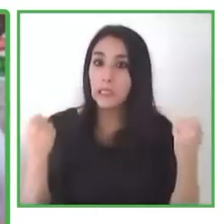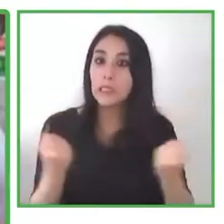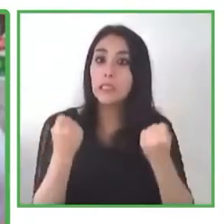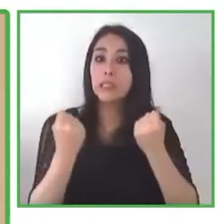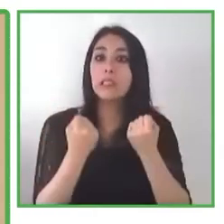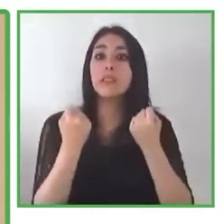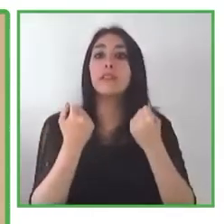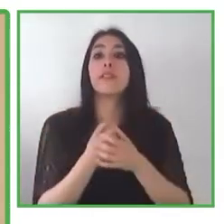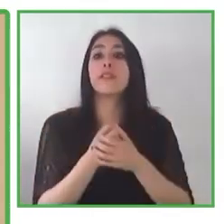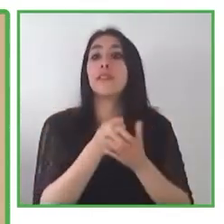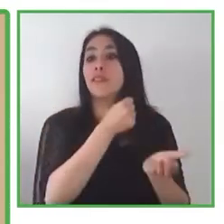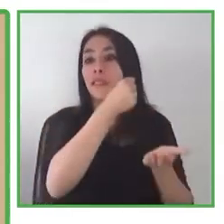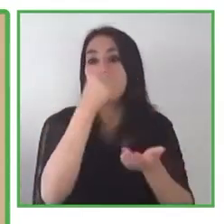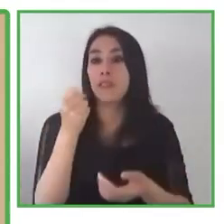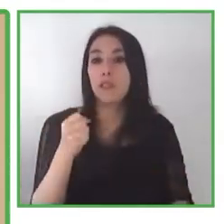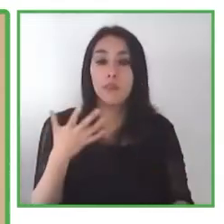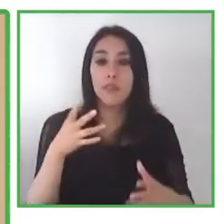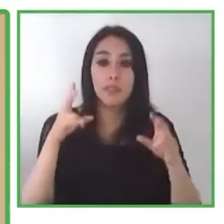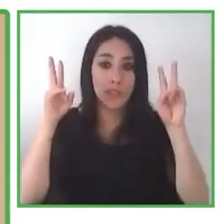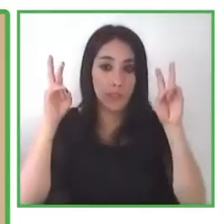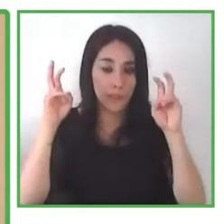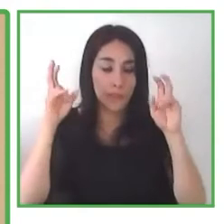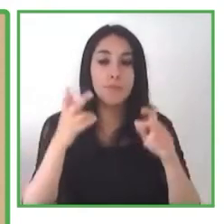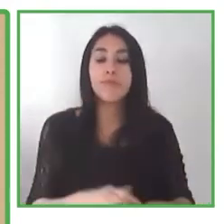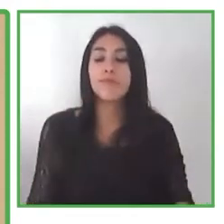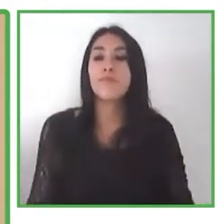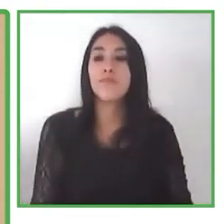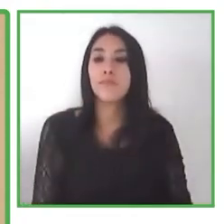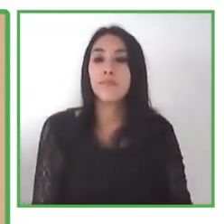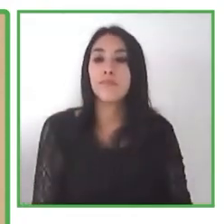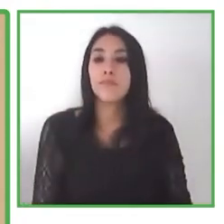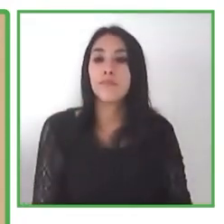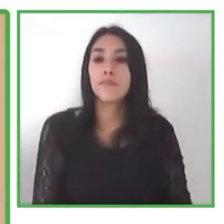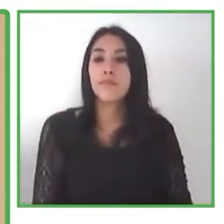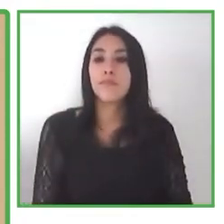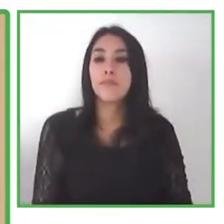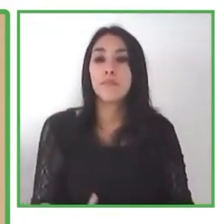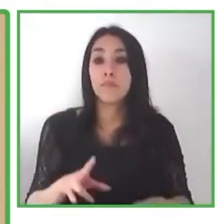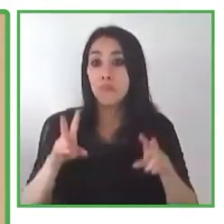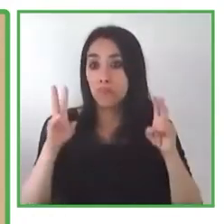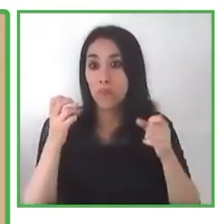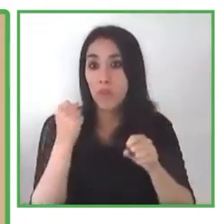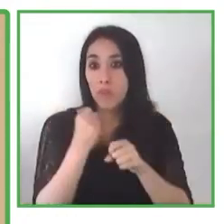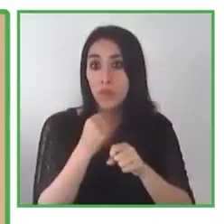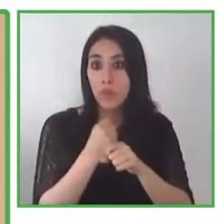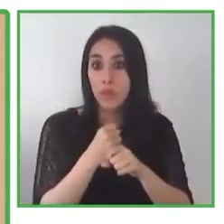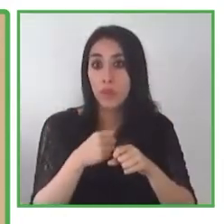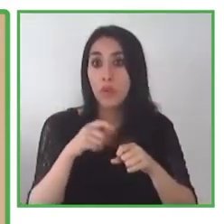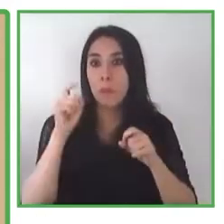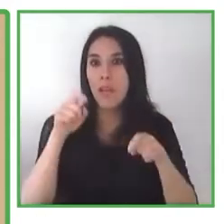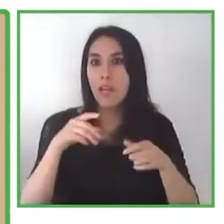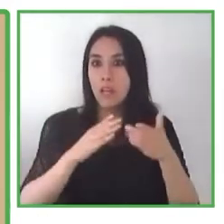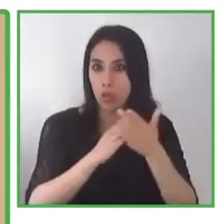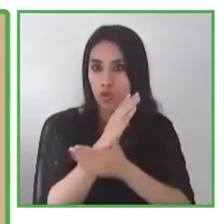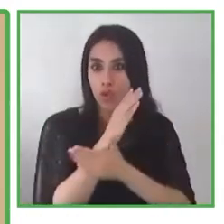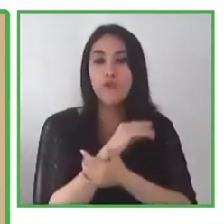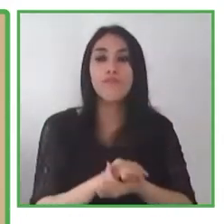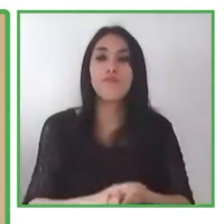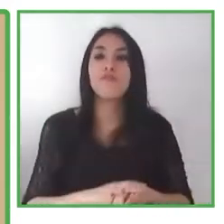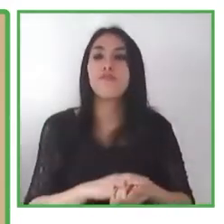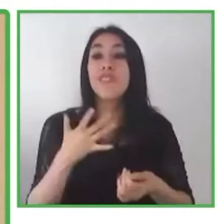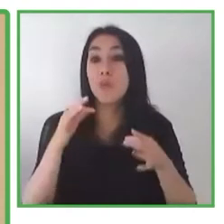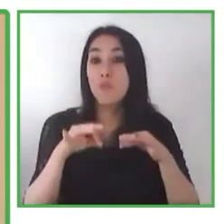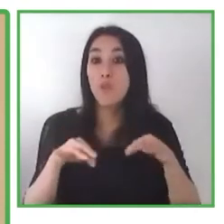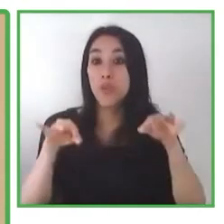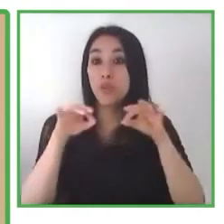pueden recibir subsidios u otro tipo de incentivos. Y entonces tenemos, por último, el aspecto legal. Con respecto al